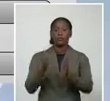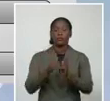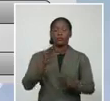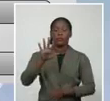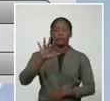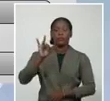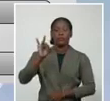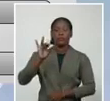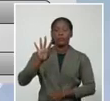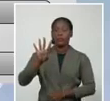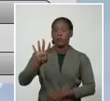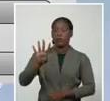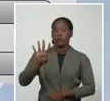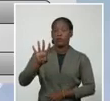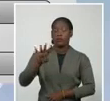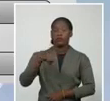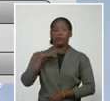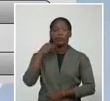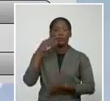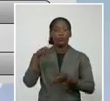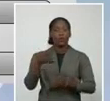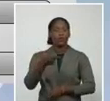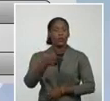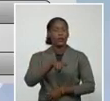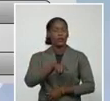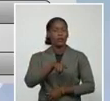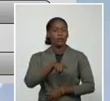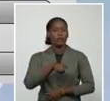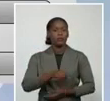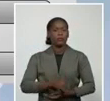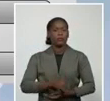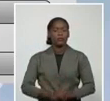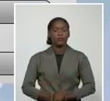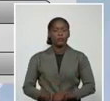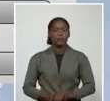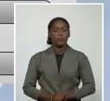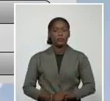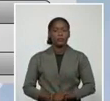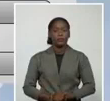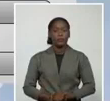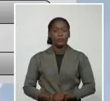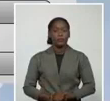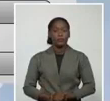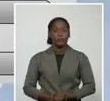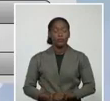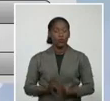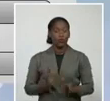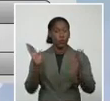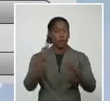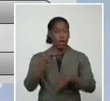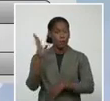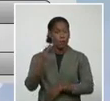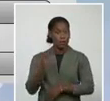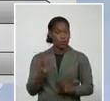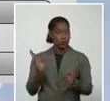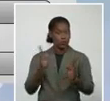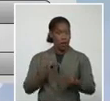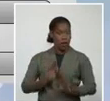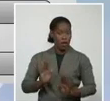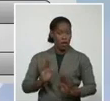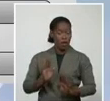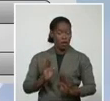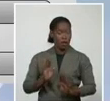9.235.574, y fallecieron ayer, sin el dato que ya expresamos, 818